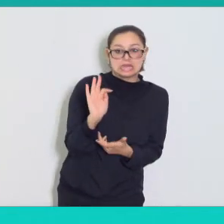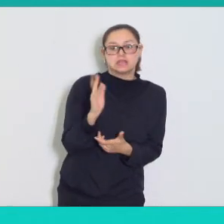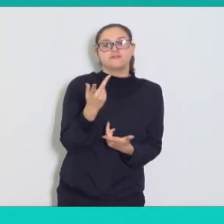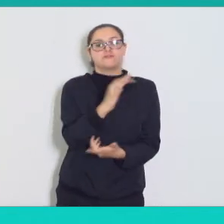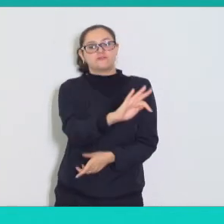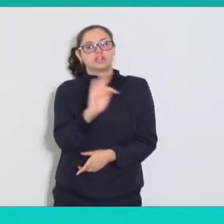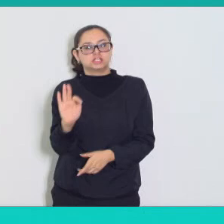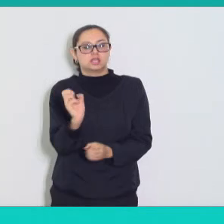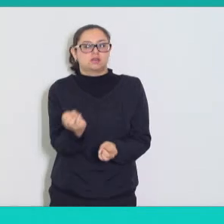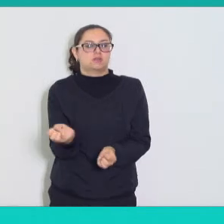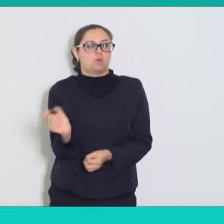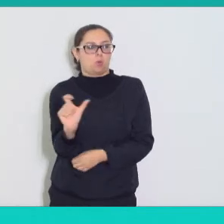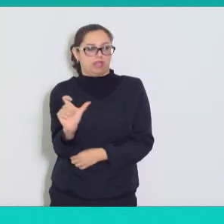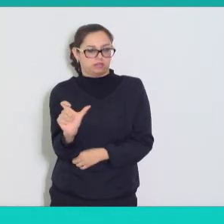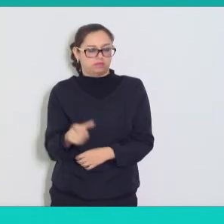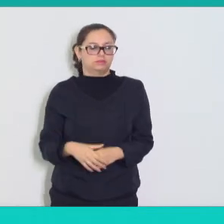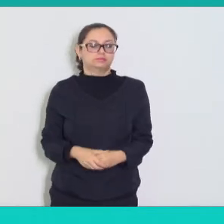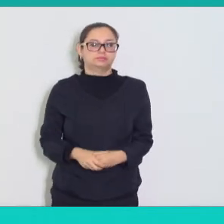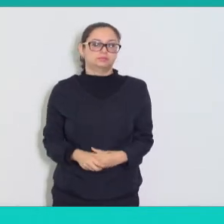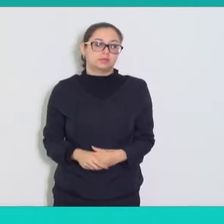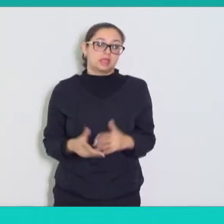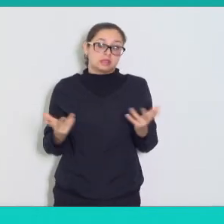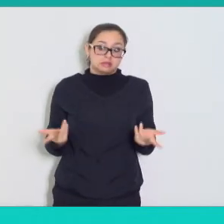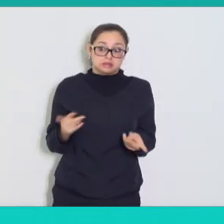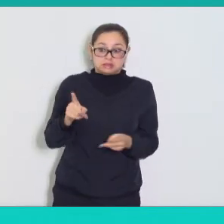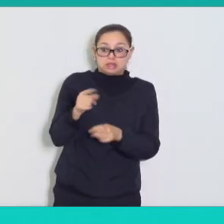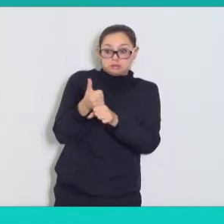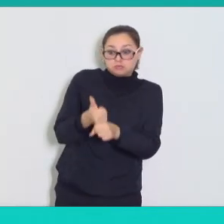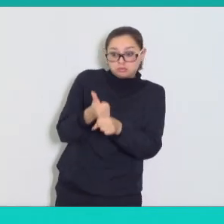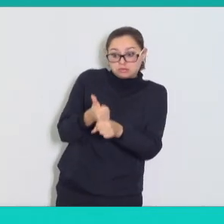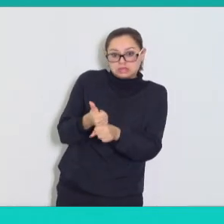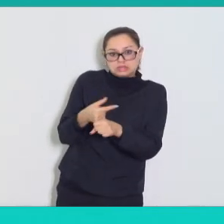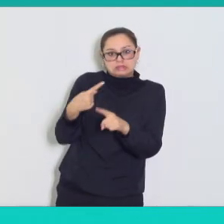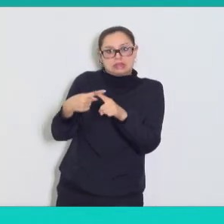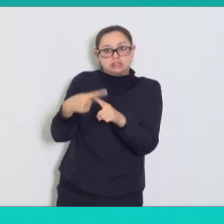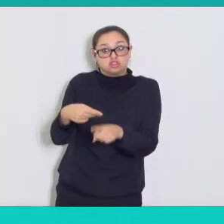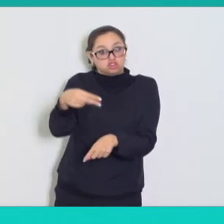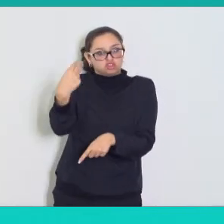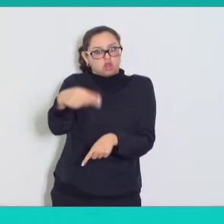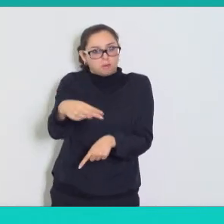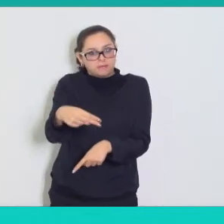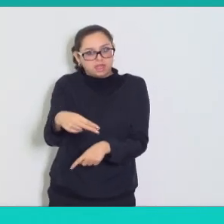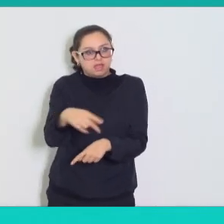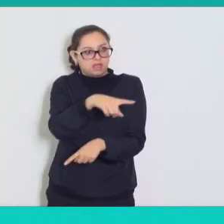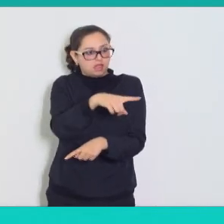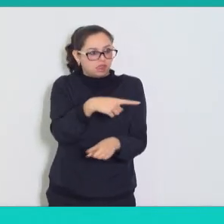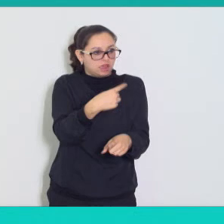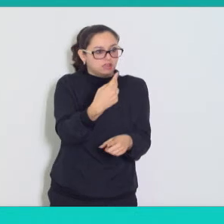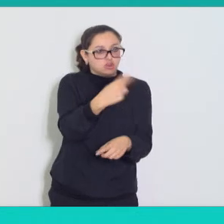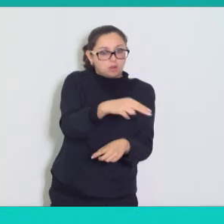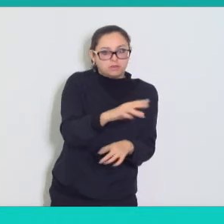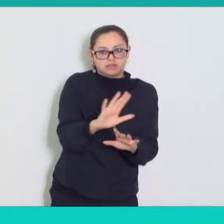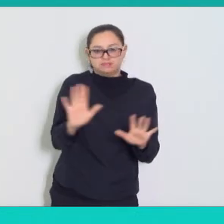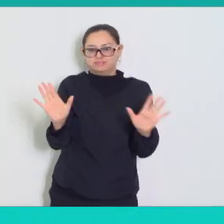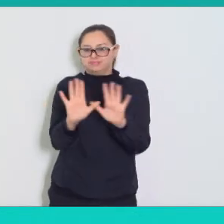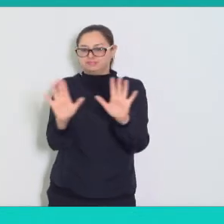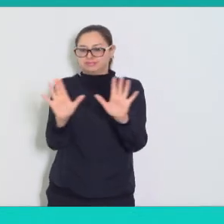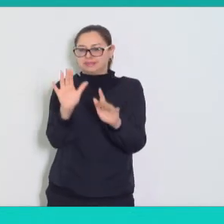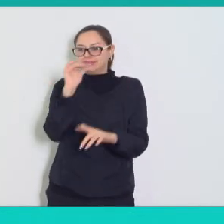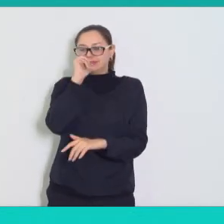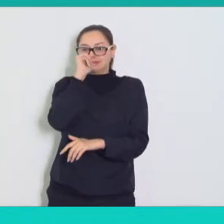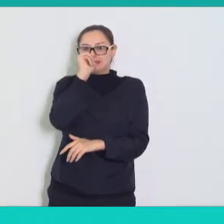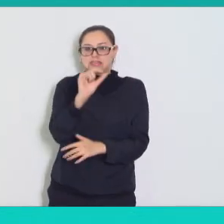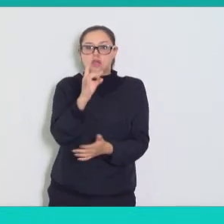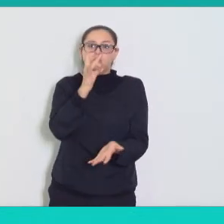fecha se dice víctima probable no se le nombre jamás de ésta ni tampoco del agresor solamente en estadística se dice